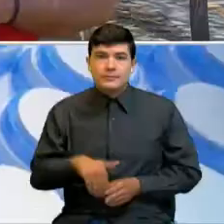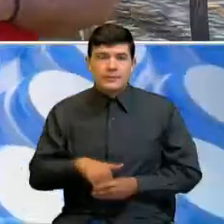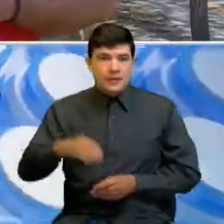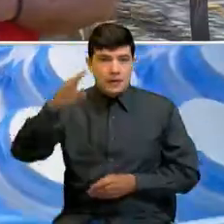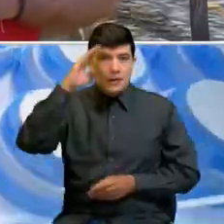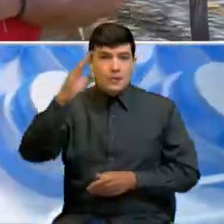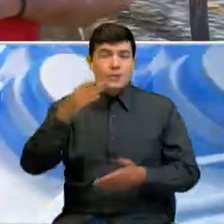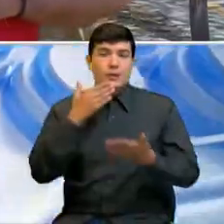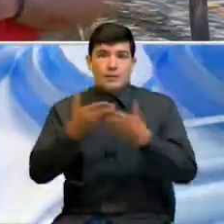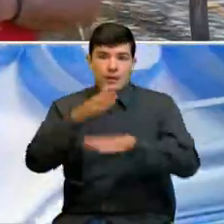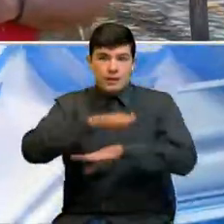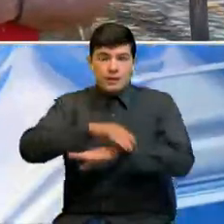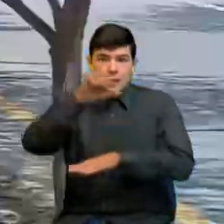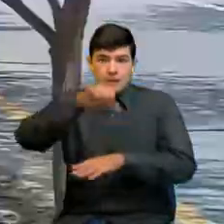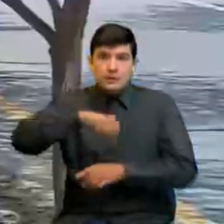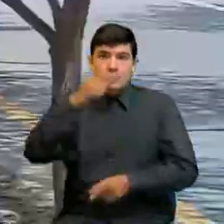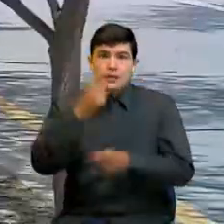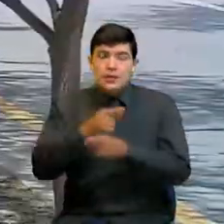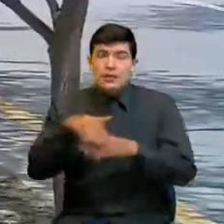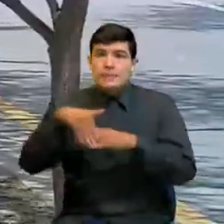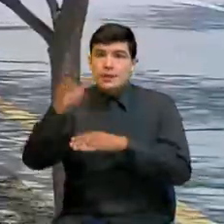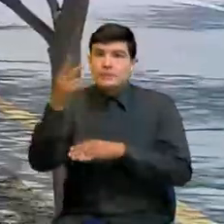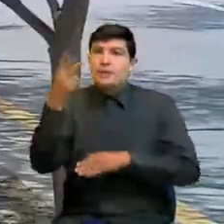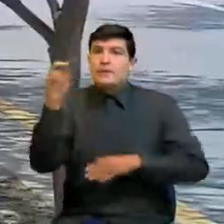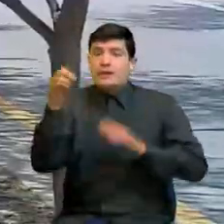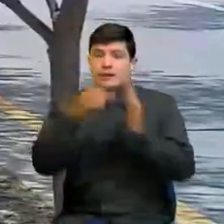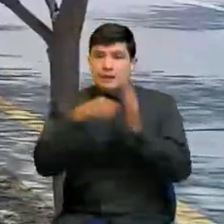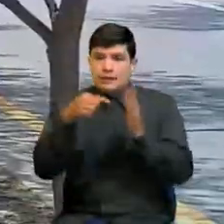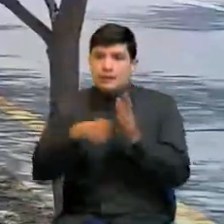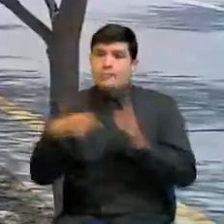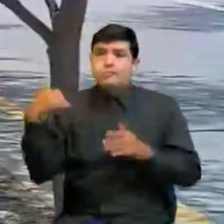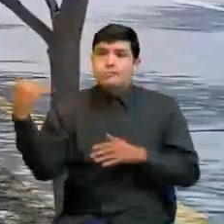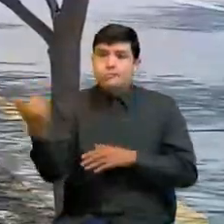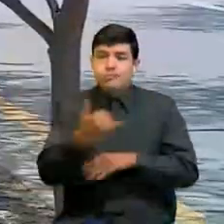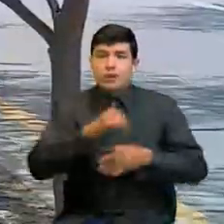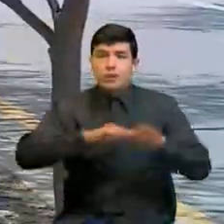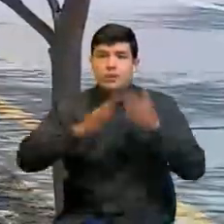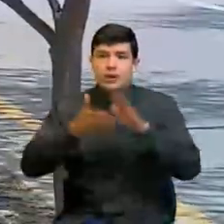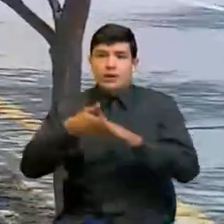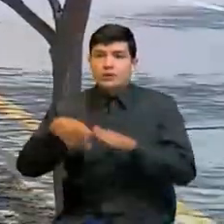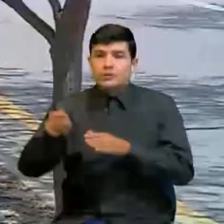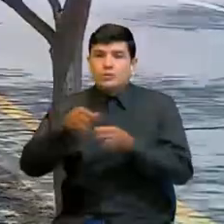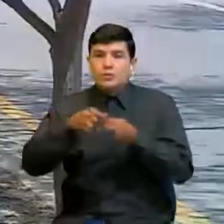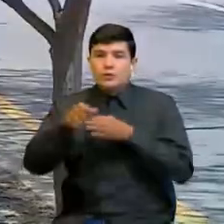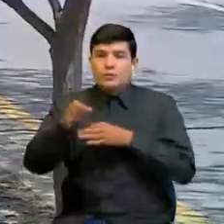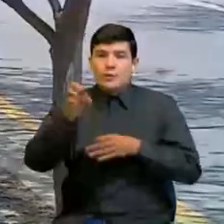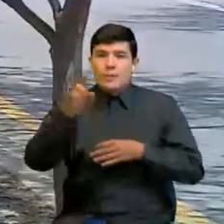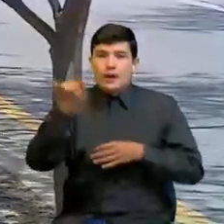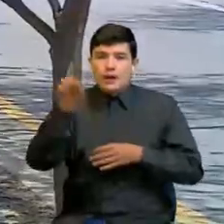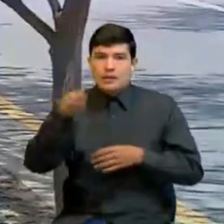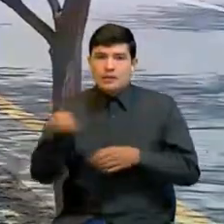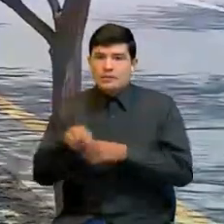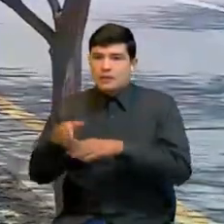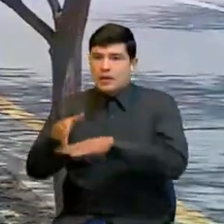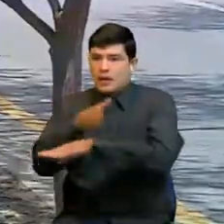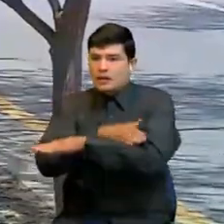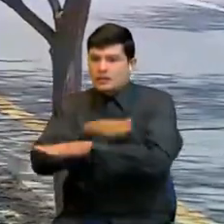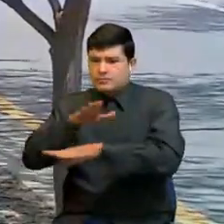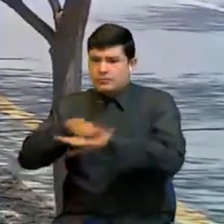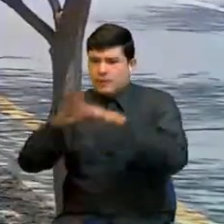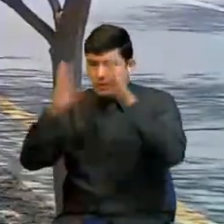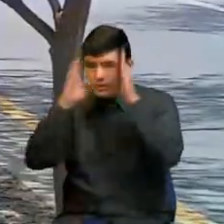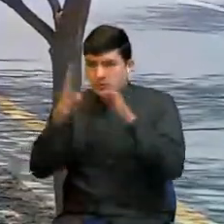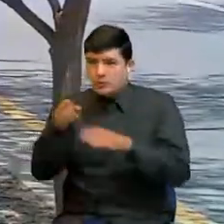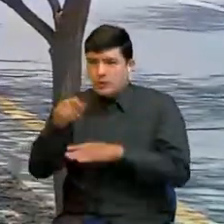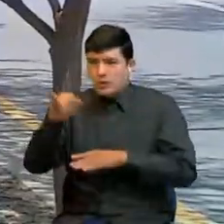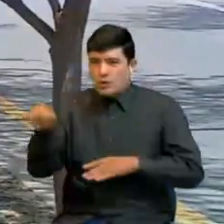Hola, muy buenas tardes. Pues fueron más de 20.000 los habitantes del municipio de Los Patos quienes respaldaron a José Miguel